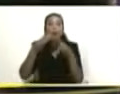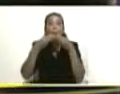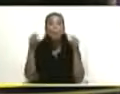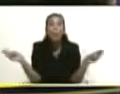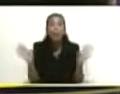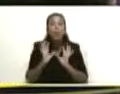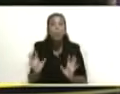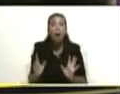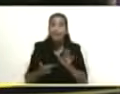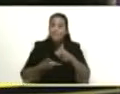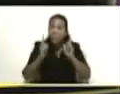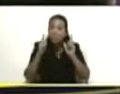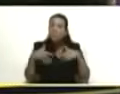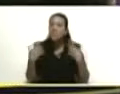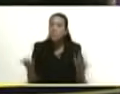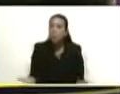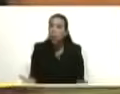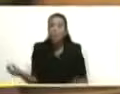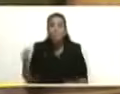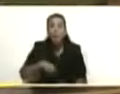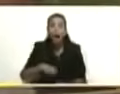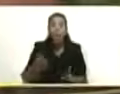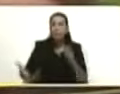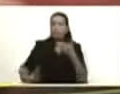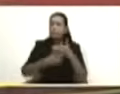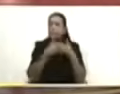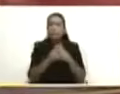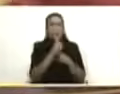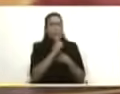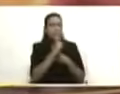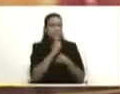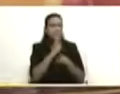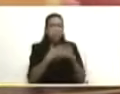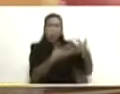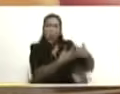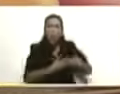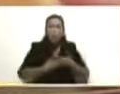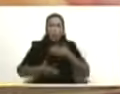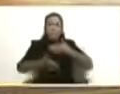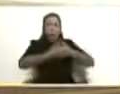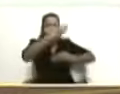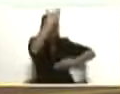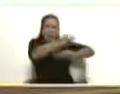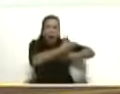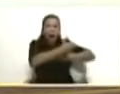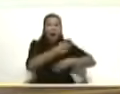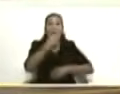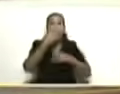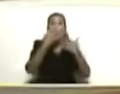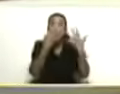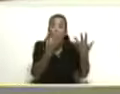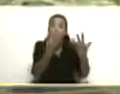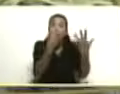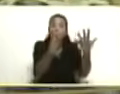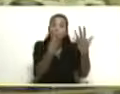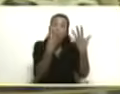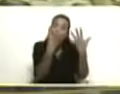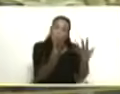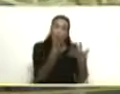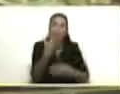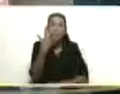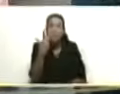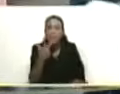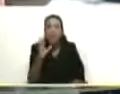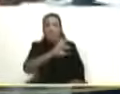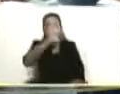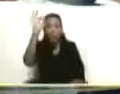ha permitido, aún en medio del bloqueo criminal, llevar a los niveles de nutrición a 93,5%, una ahí,